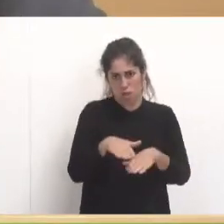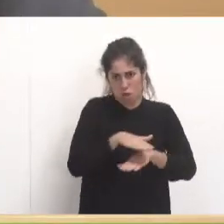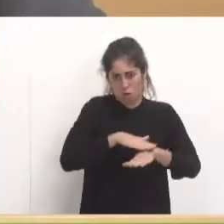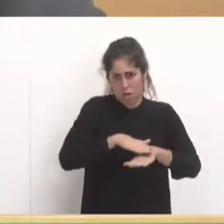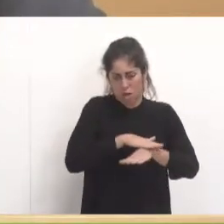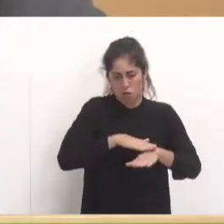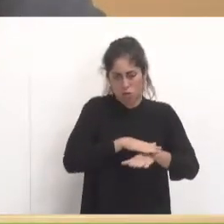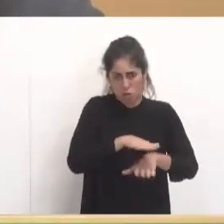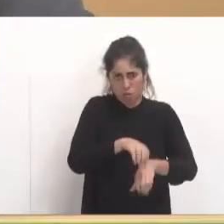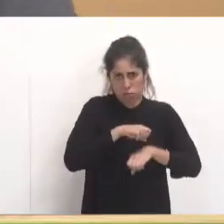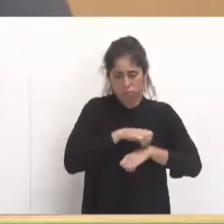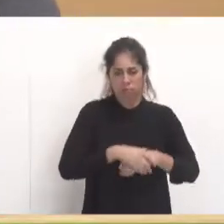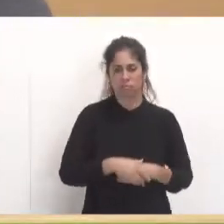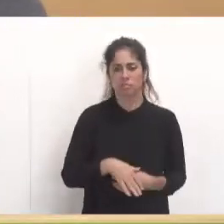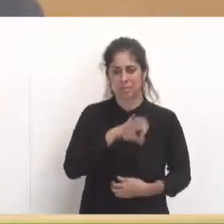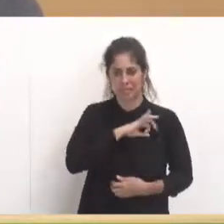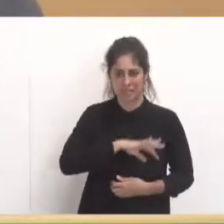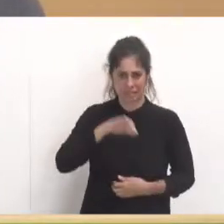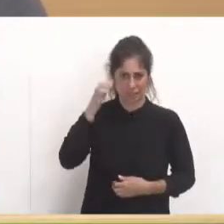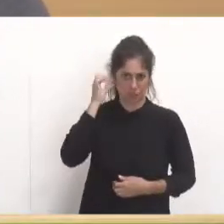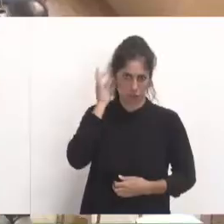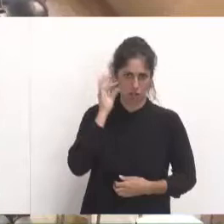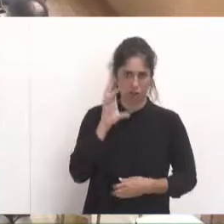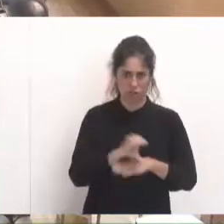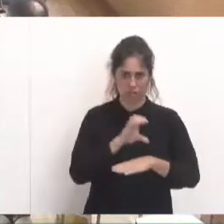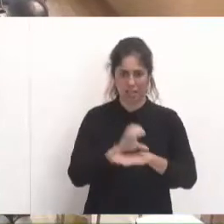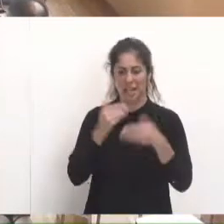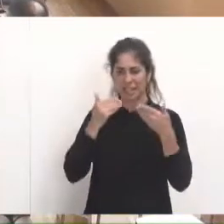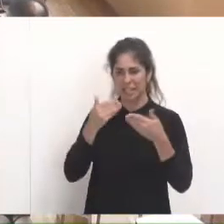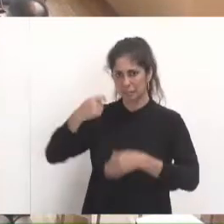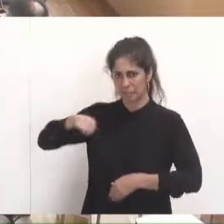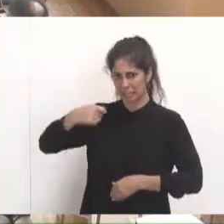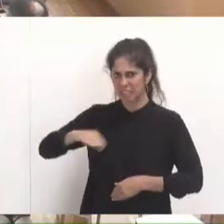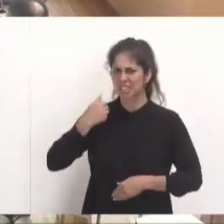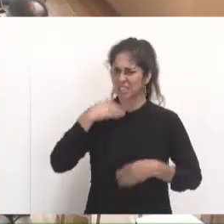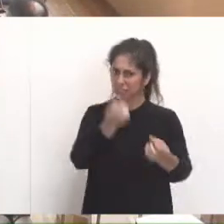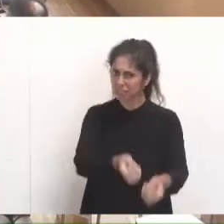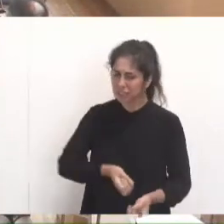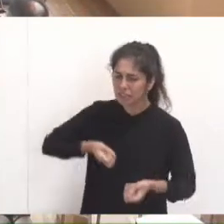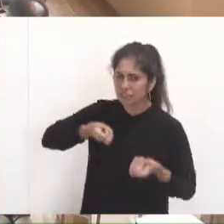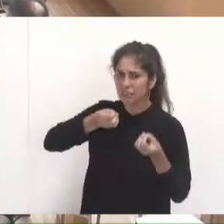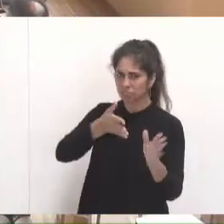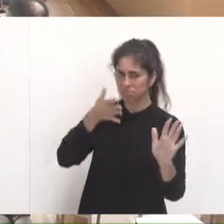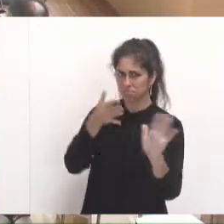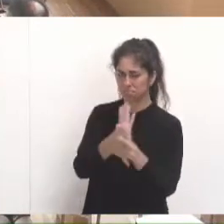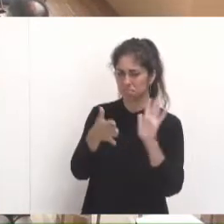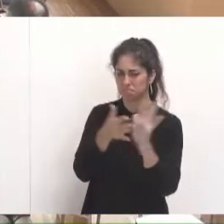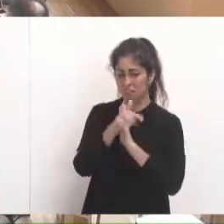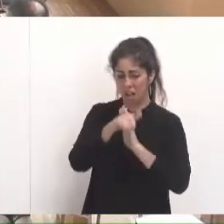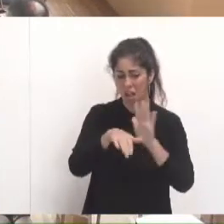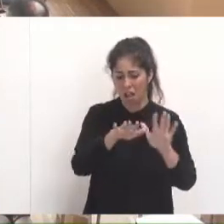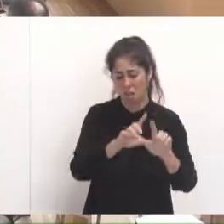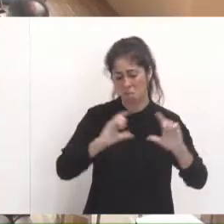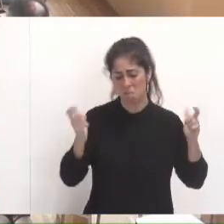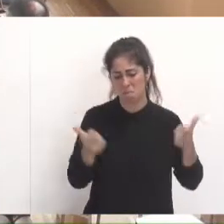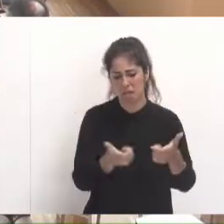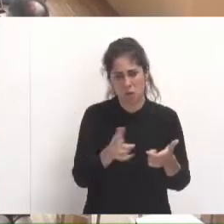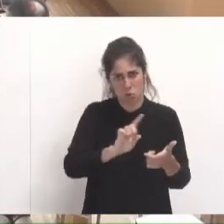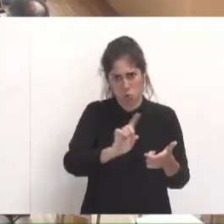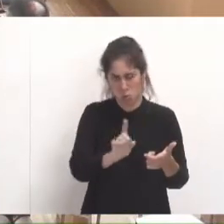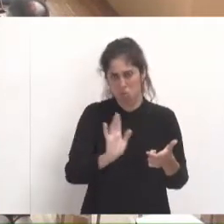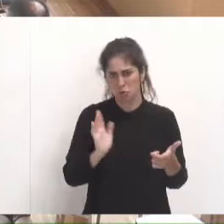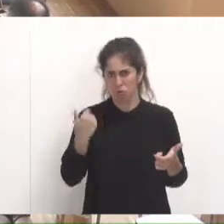señora. Gracias, consejera. Presidente. Bueno, como yo creo que le hemos comunicado ya, no en este pleno, ¿no?, pero ya de